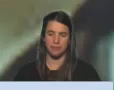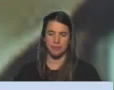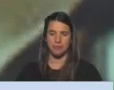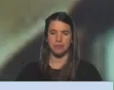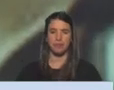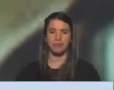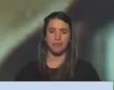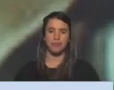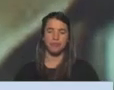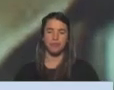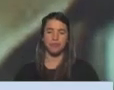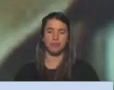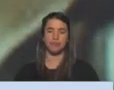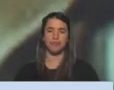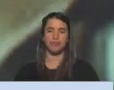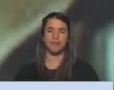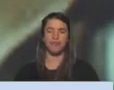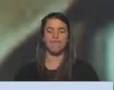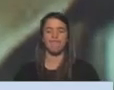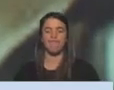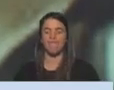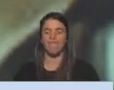La intolerancia a la locura